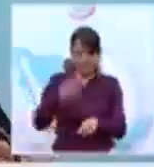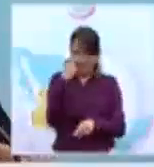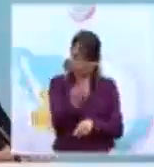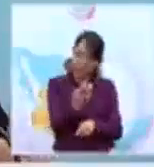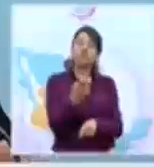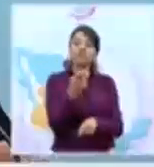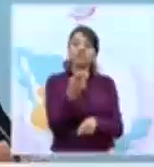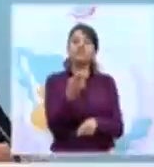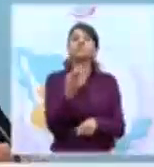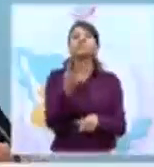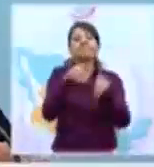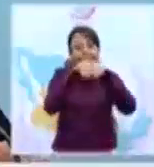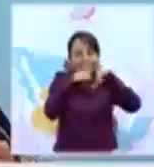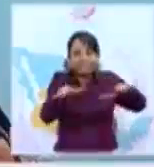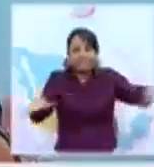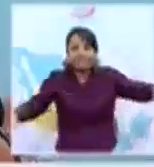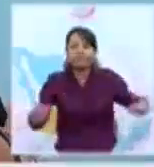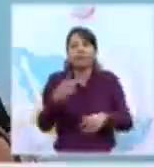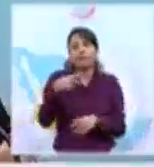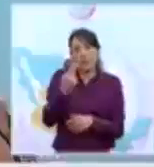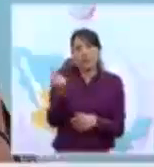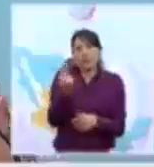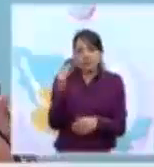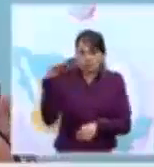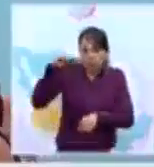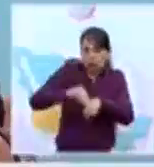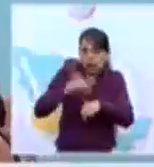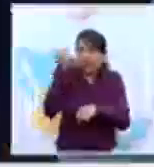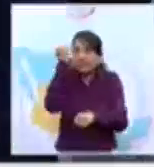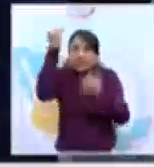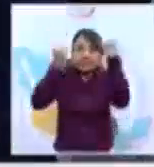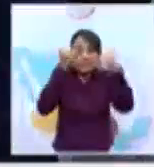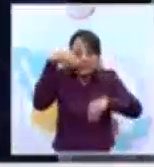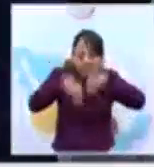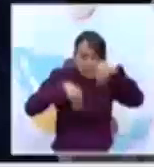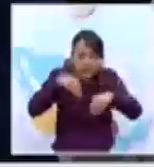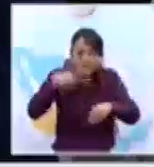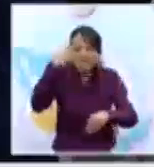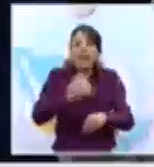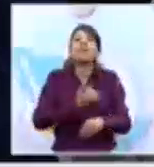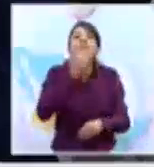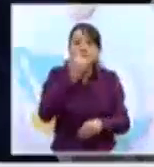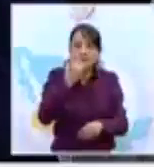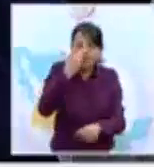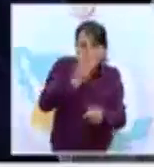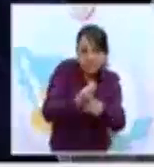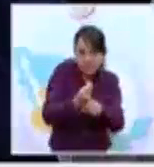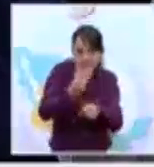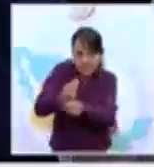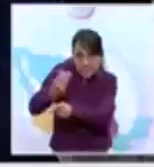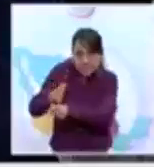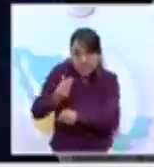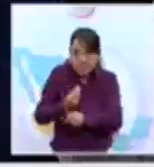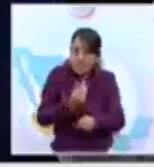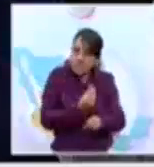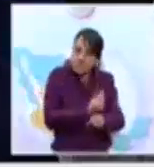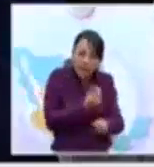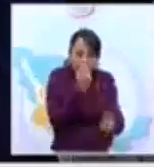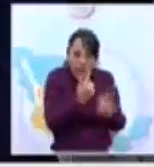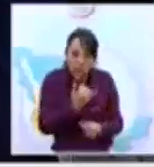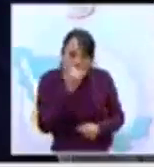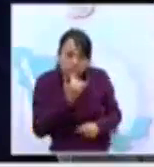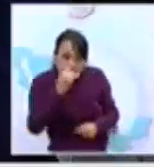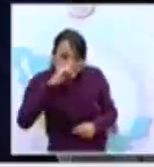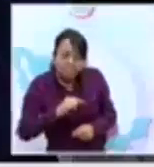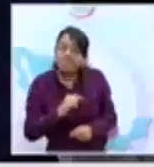hay oportunidades para corregir y avanzar en las mismas, ¿no? Mientras no se tengan esos mecanismos de